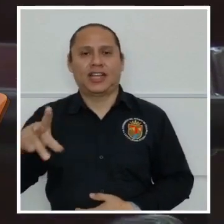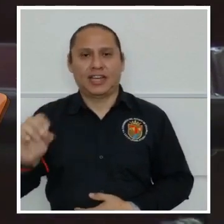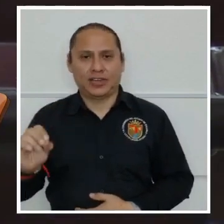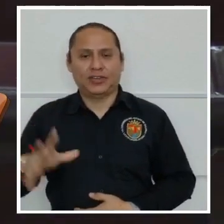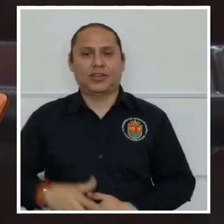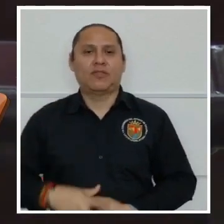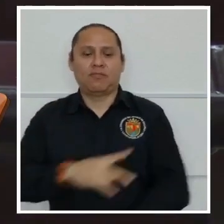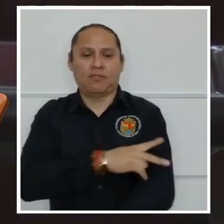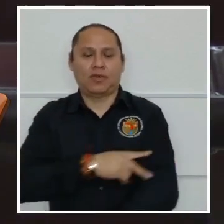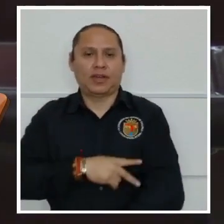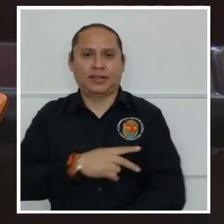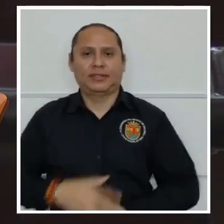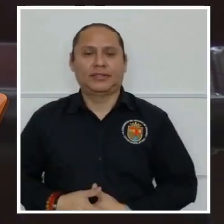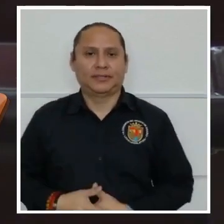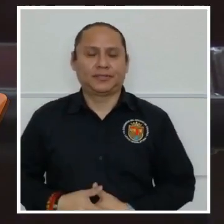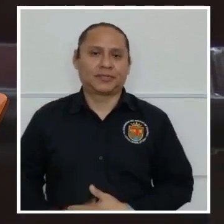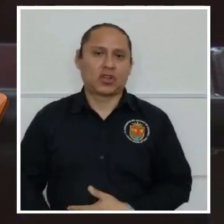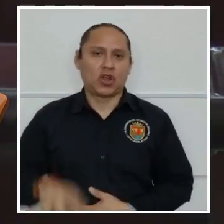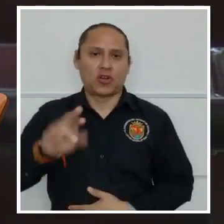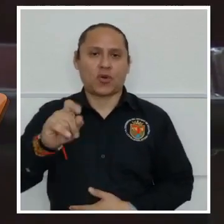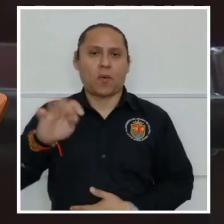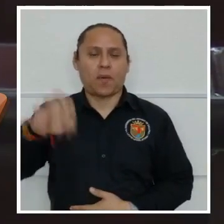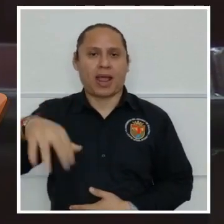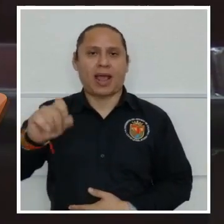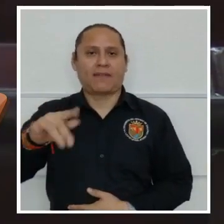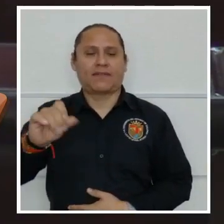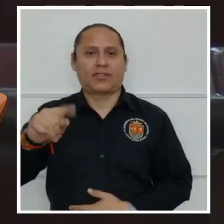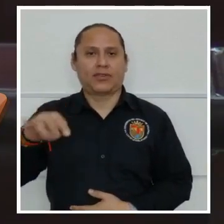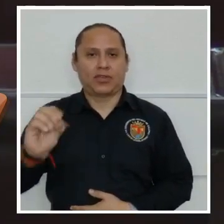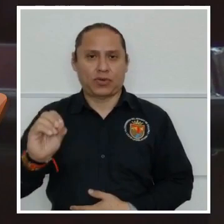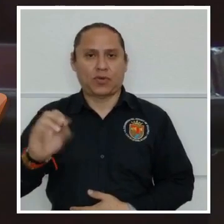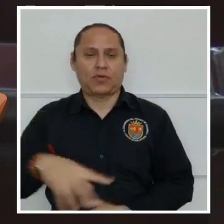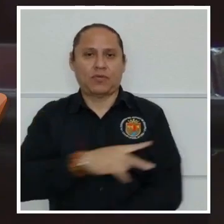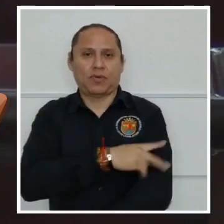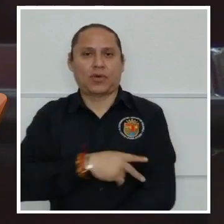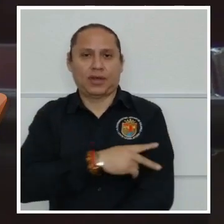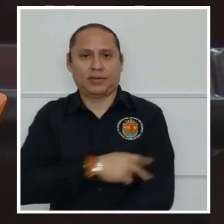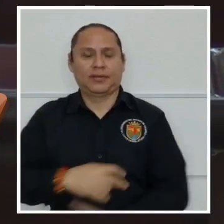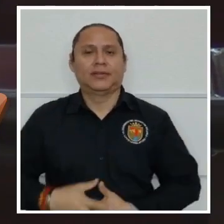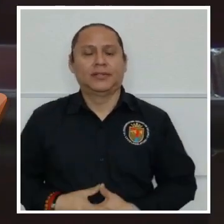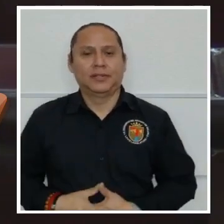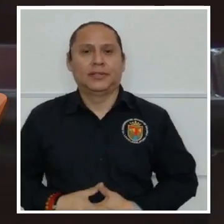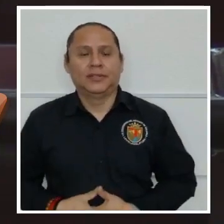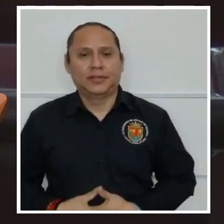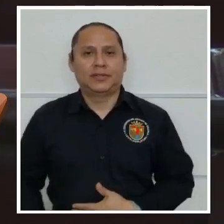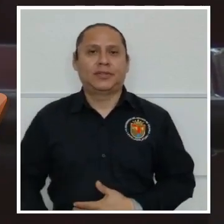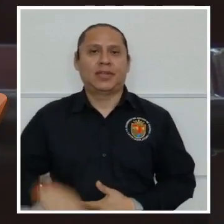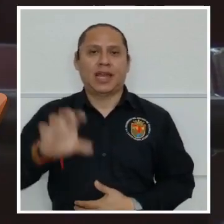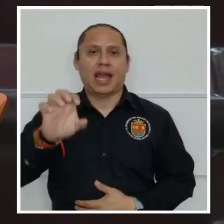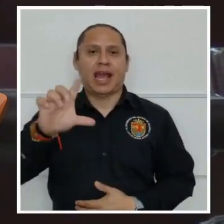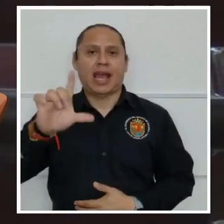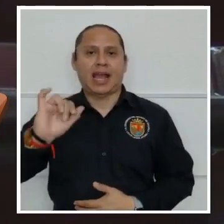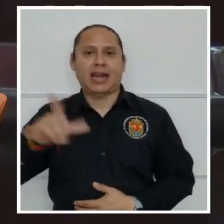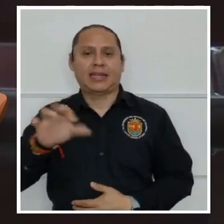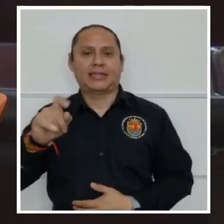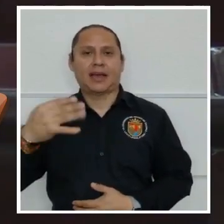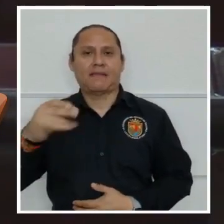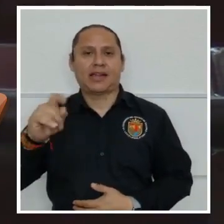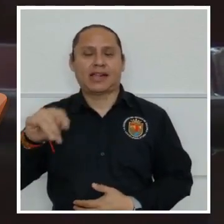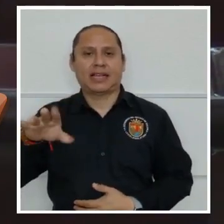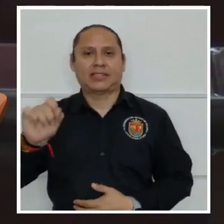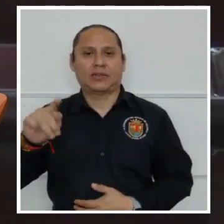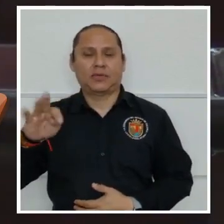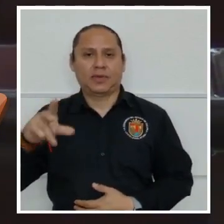Correa González, vocal, diputado Rubén Antonio Suart Esquinca, vocal, diputada Elizabeth